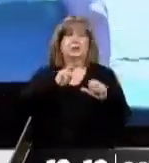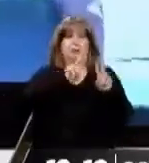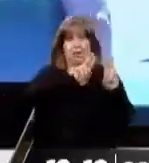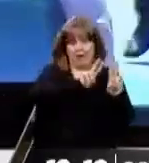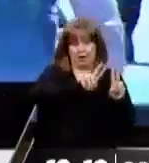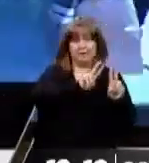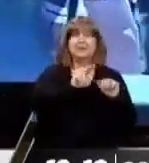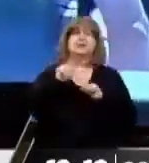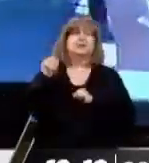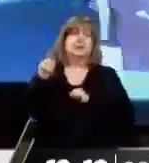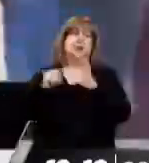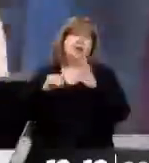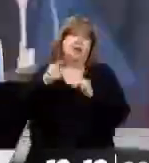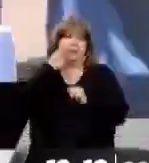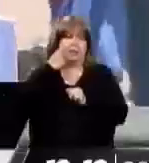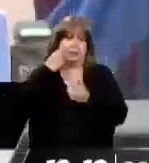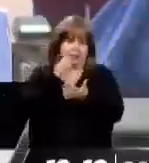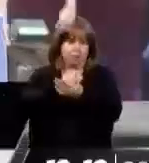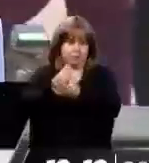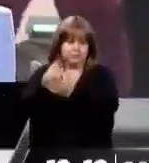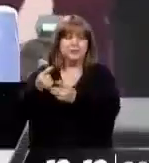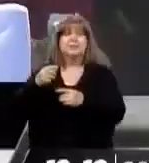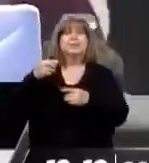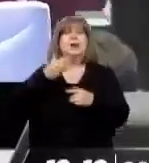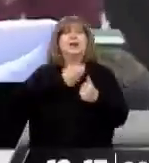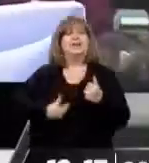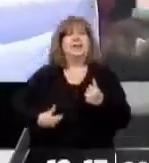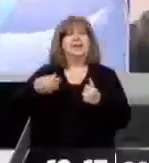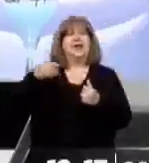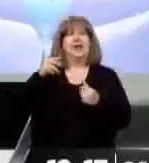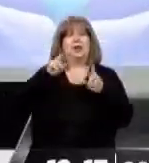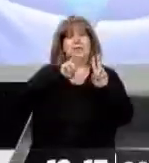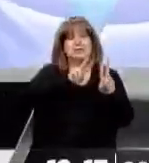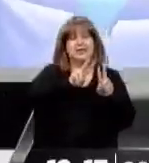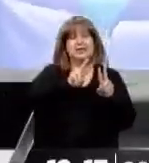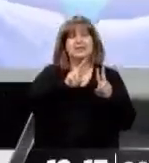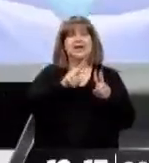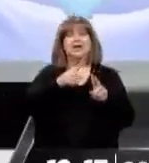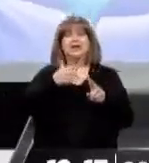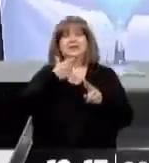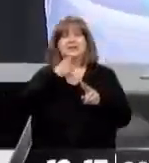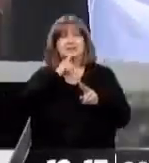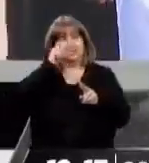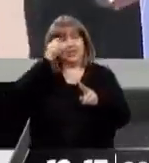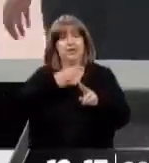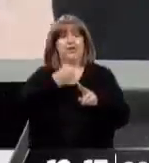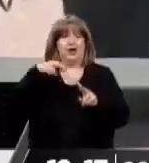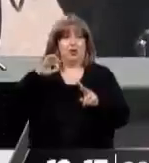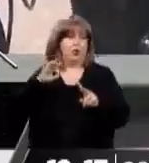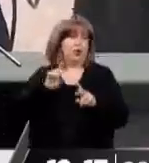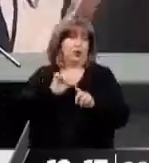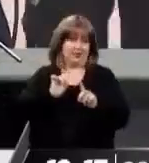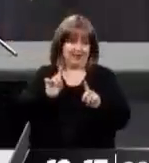buena parte de los jefes comunales estaban allí. Claro. No estaba la presidenta del PJ, que se expresó después a través de redes sociales, uh-huh, con un documento de justicialismo